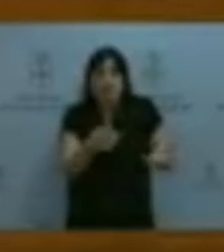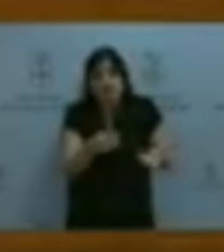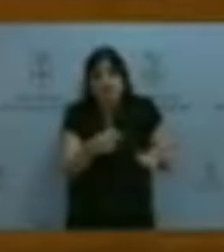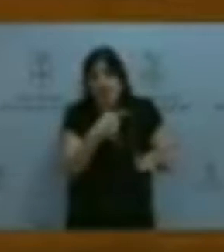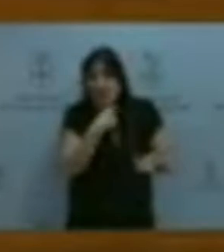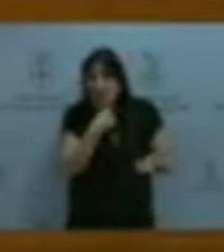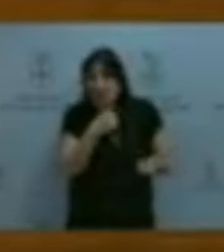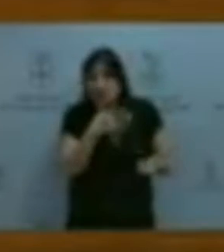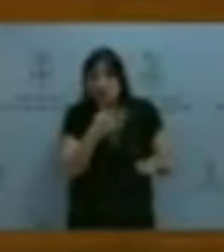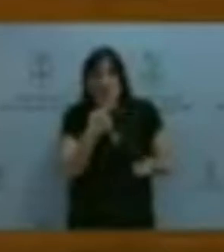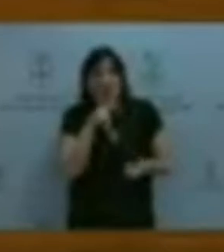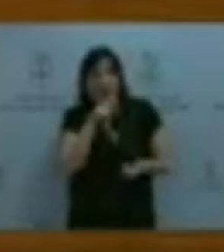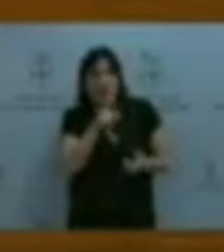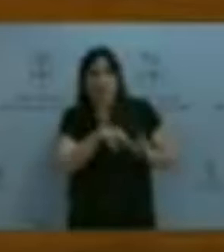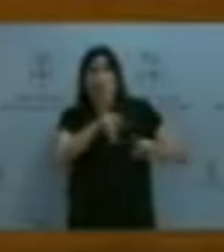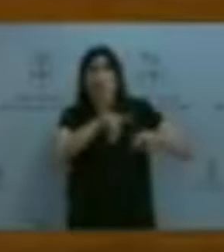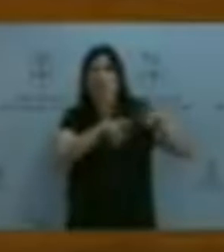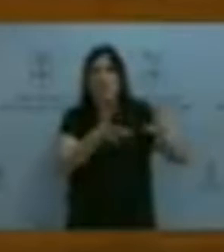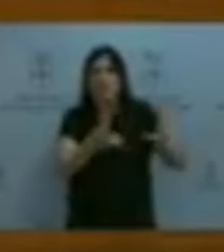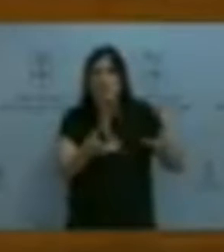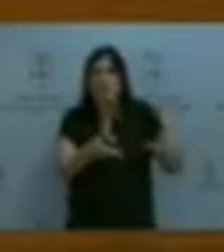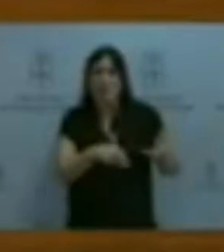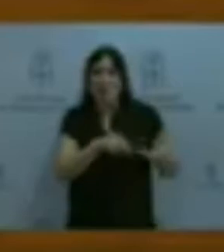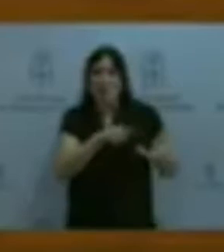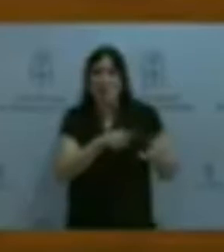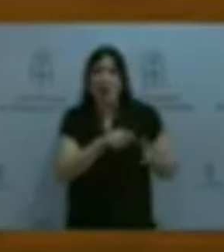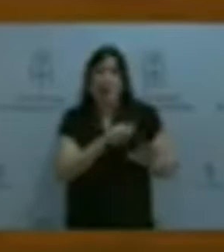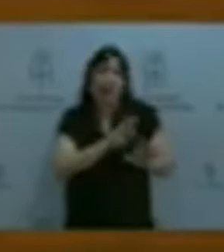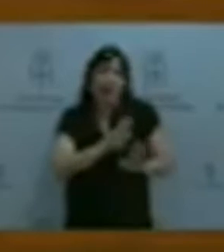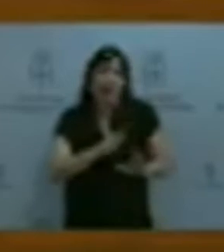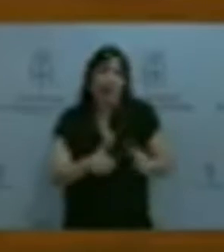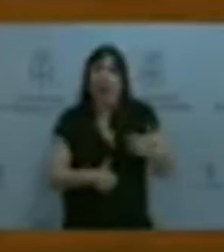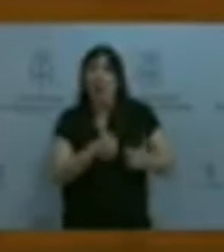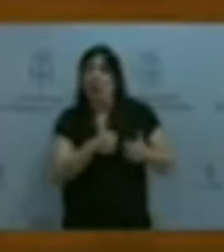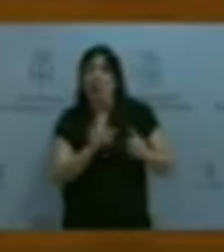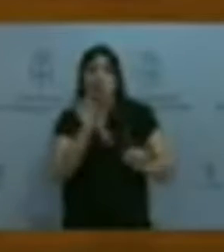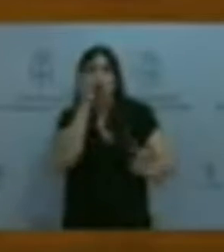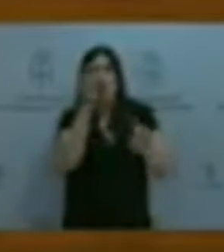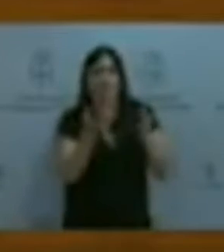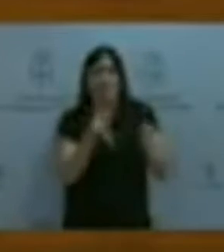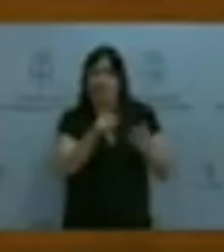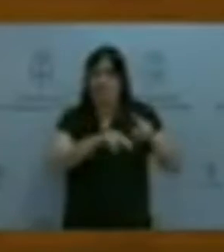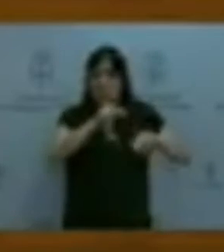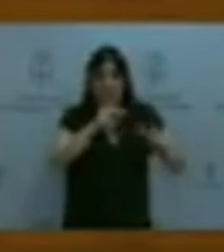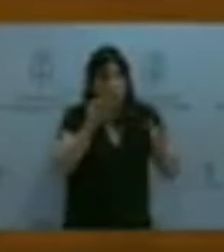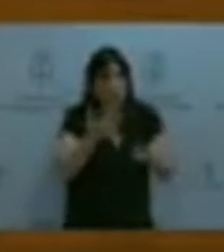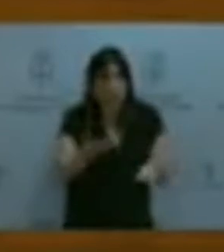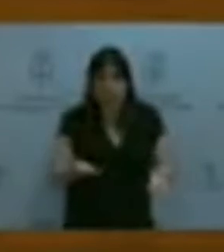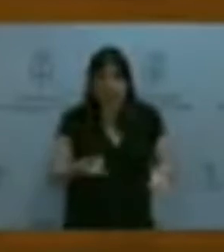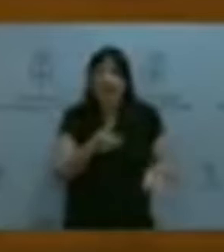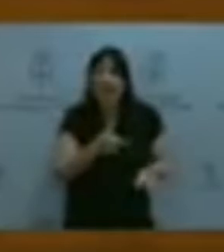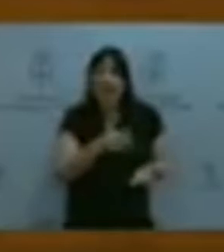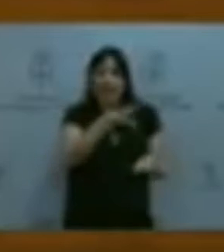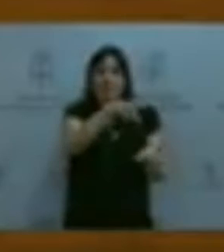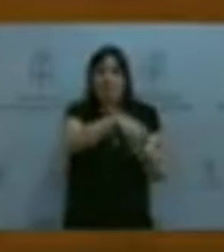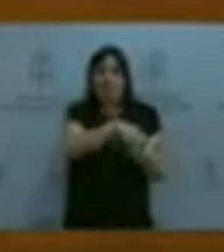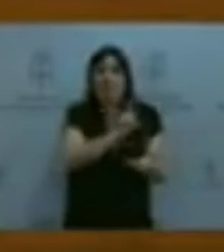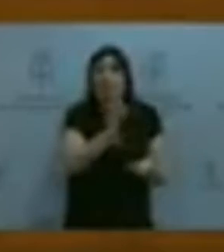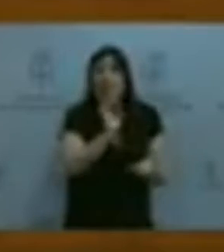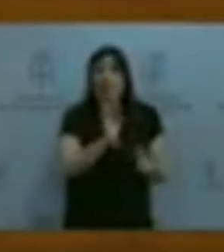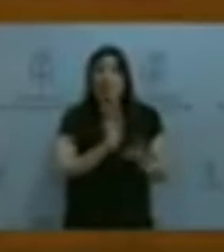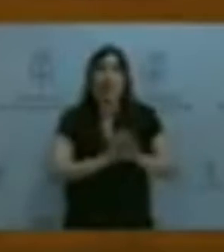hay es concursinos de ideas. Allí no hay ni urbanismo ni nada. Lo que hay es abandono, sobrecoste y gastos de